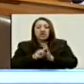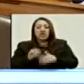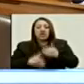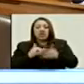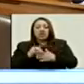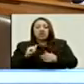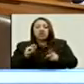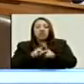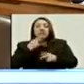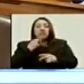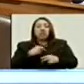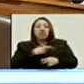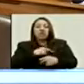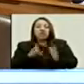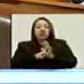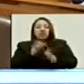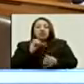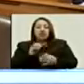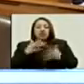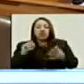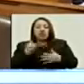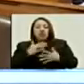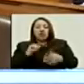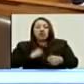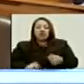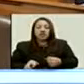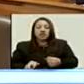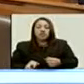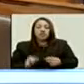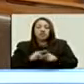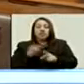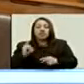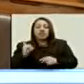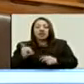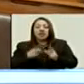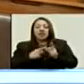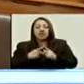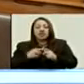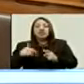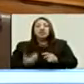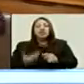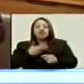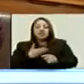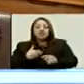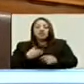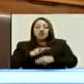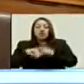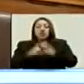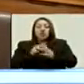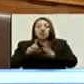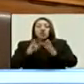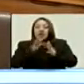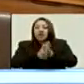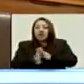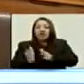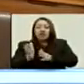hereditarios y secundarios que la ley le confiere a cualquier hijo. Existe entonces, señora presidenta, toda una